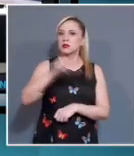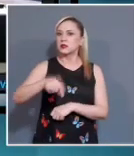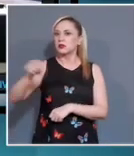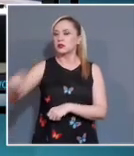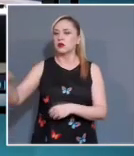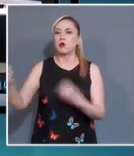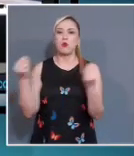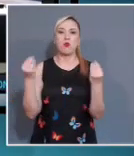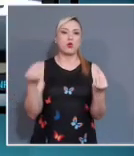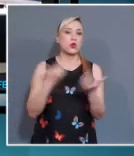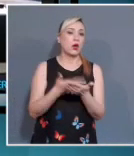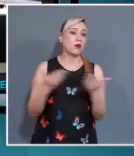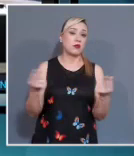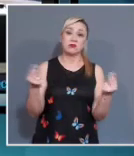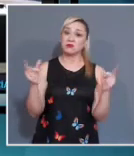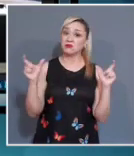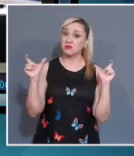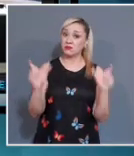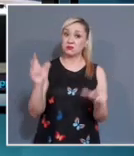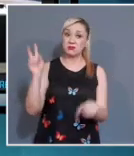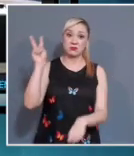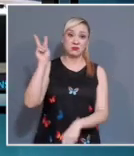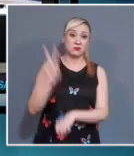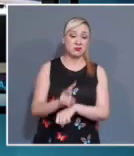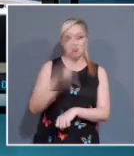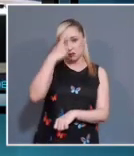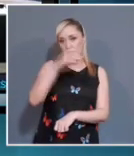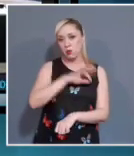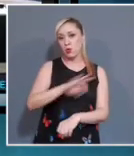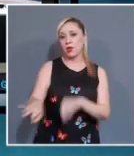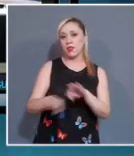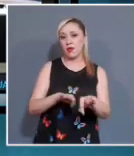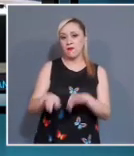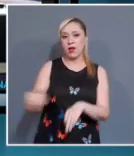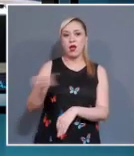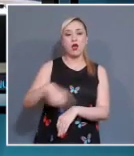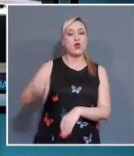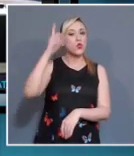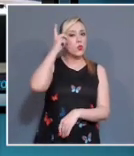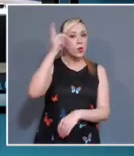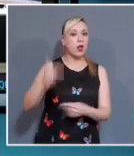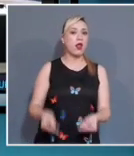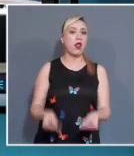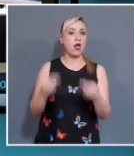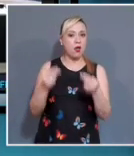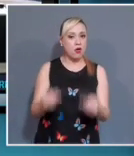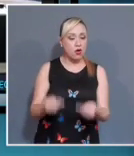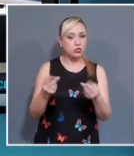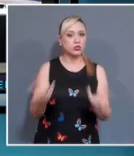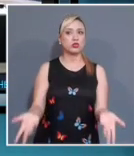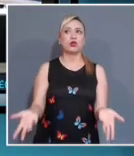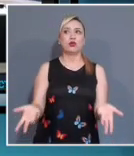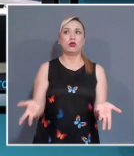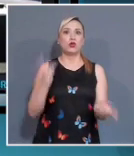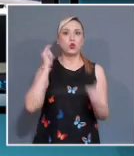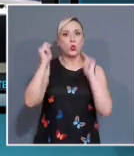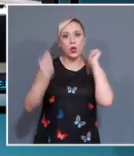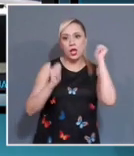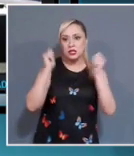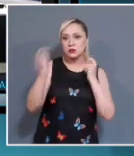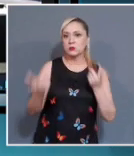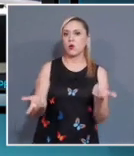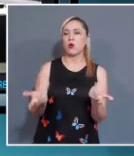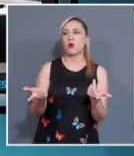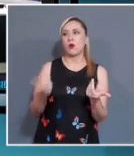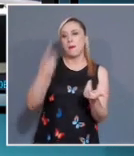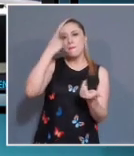condición necesaria no solamente para la actividad empresarial, sino para cualquier actividad que podamos tener. No